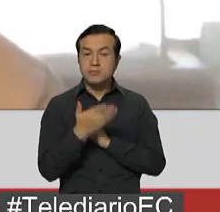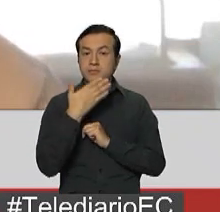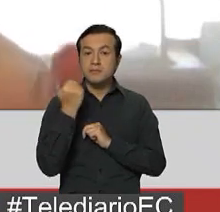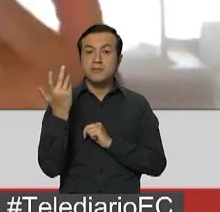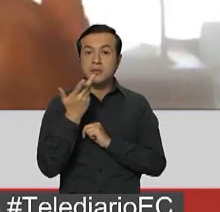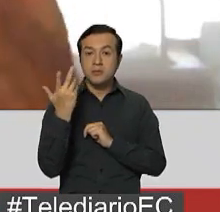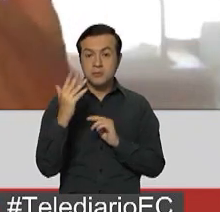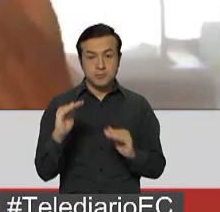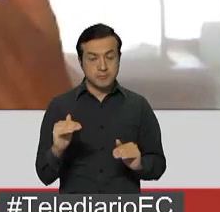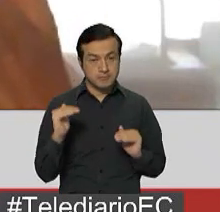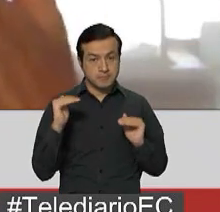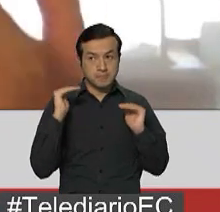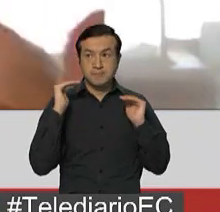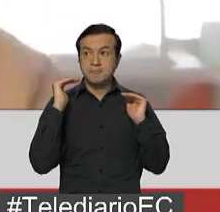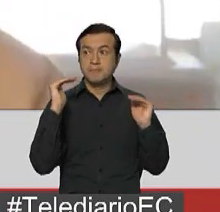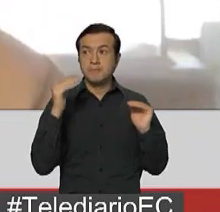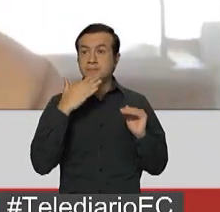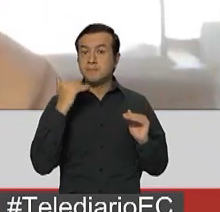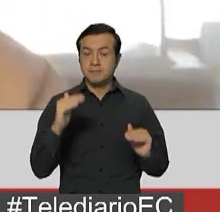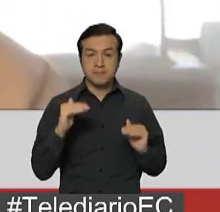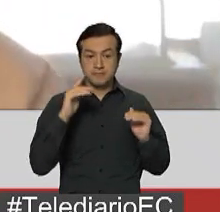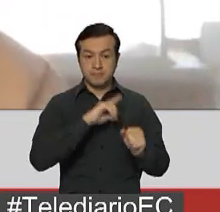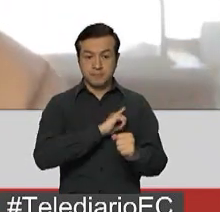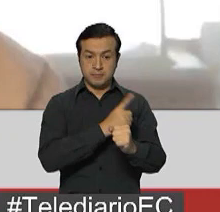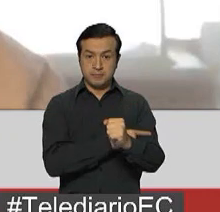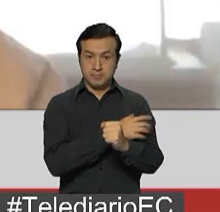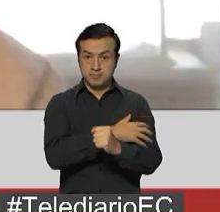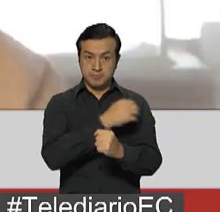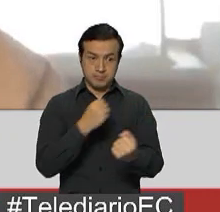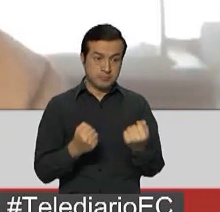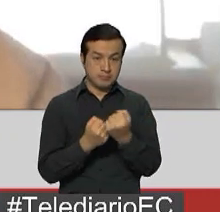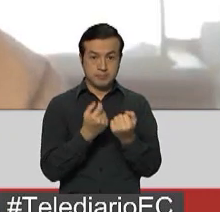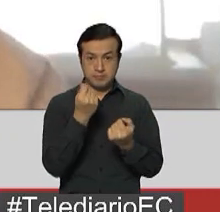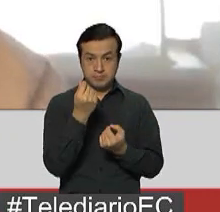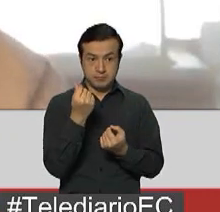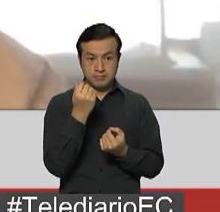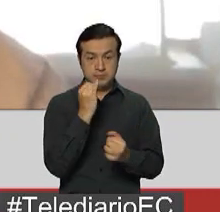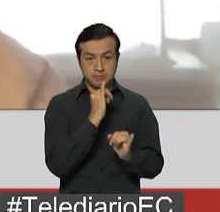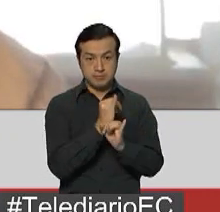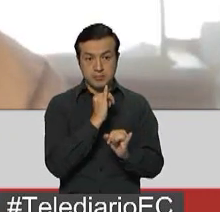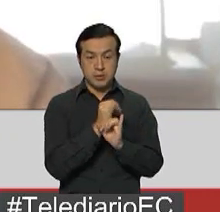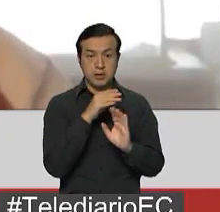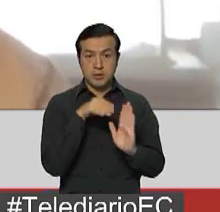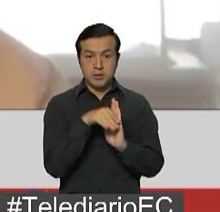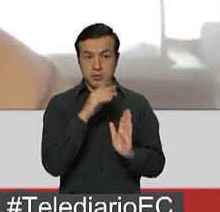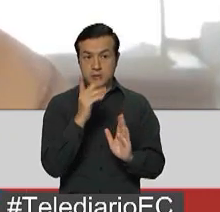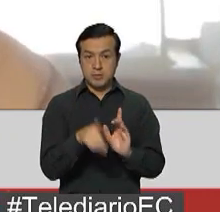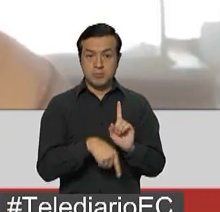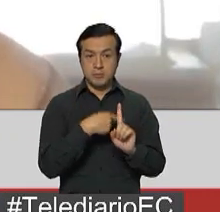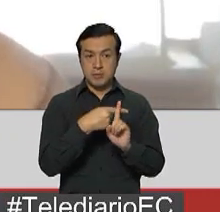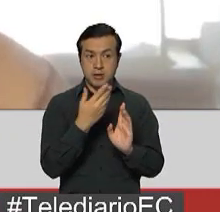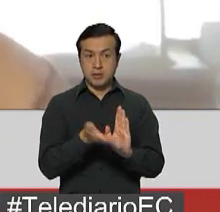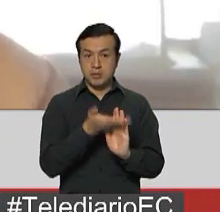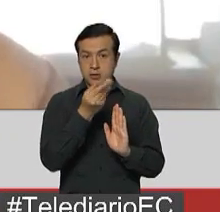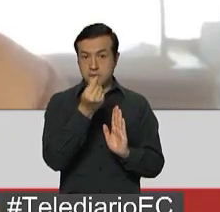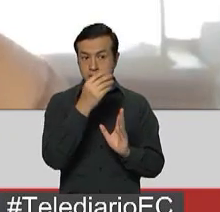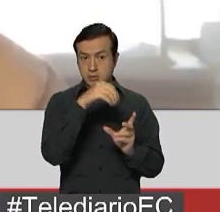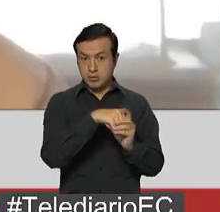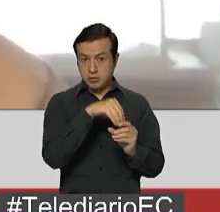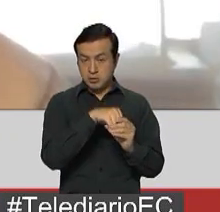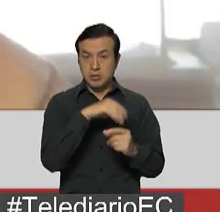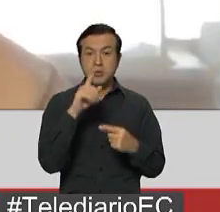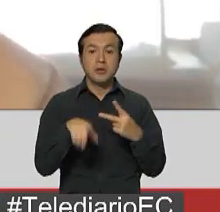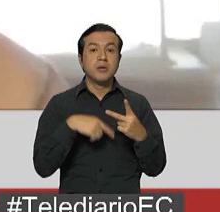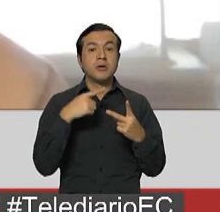los niveles de fortalecimiento de la solvencia de las instituciones financieras también tiene que ver comparar